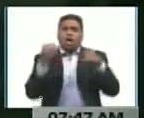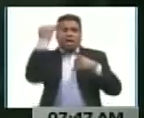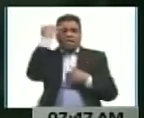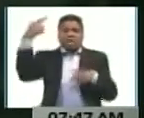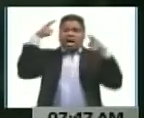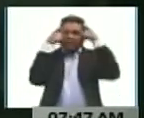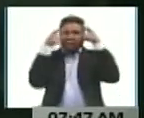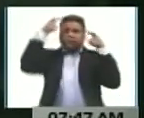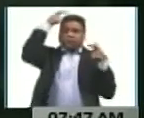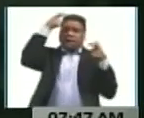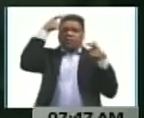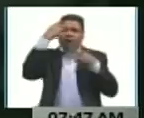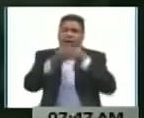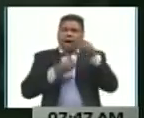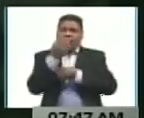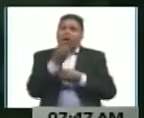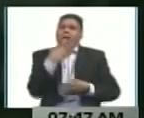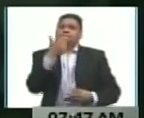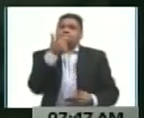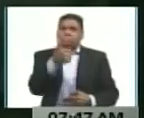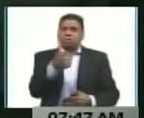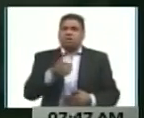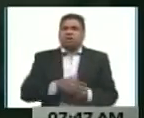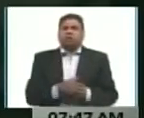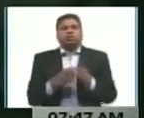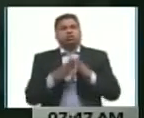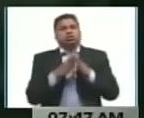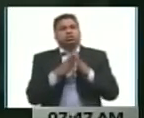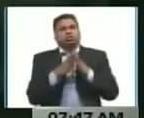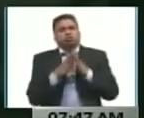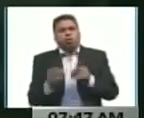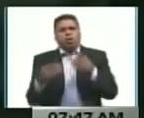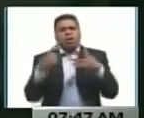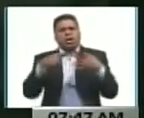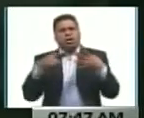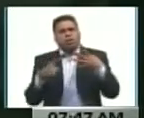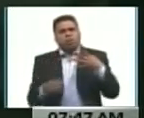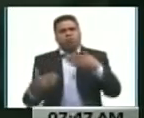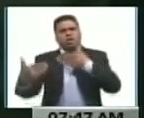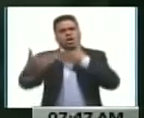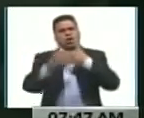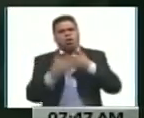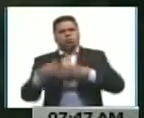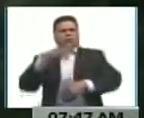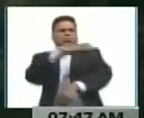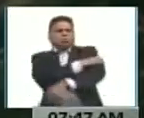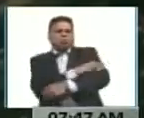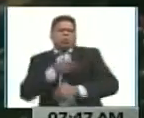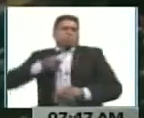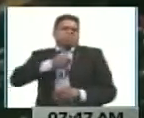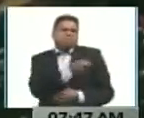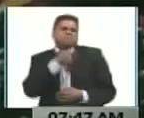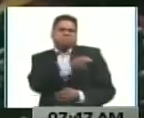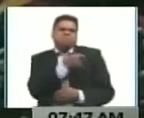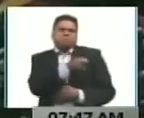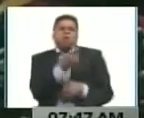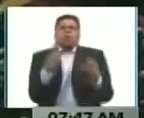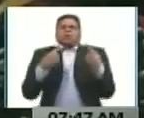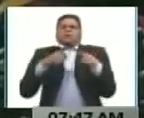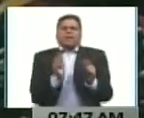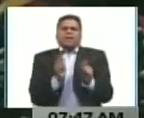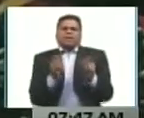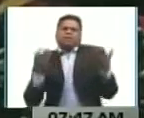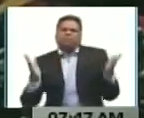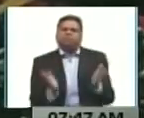presidente Hugo Chávez frente a los intentos desestabilizadores de la oposición interna alentada por Estados